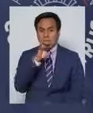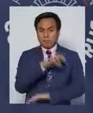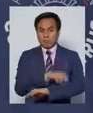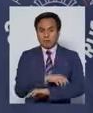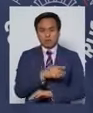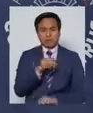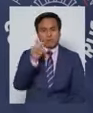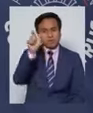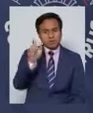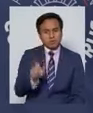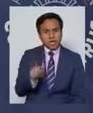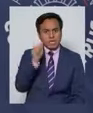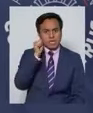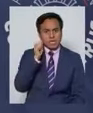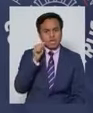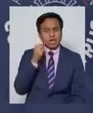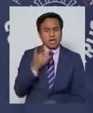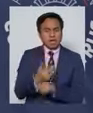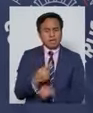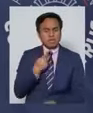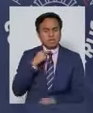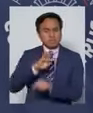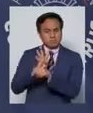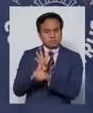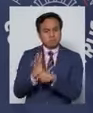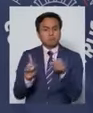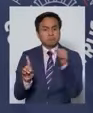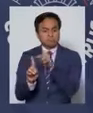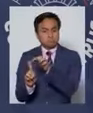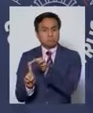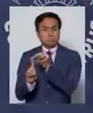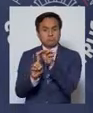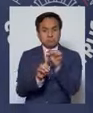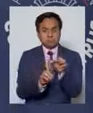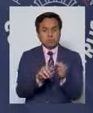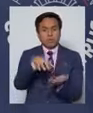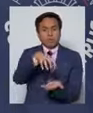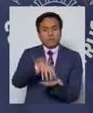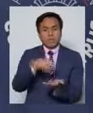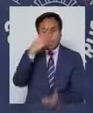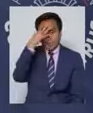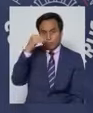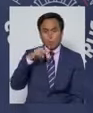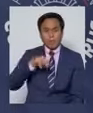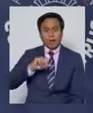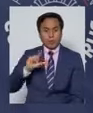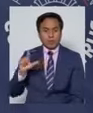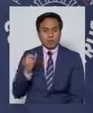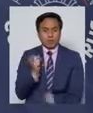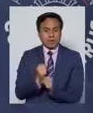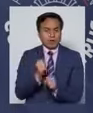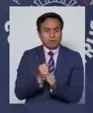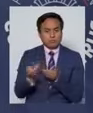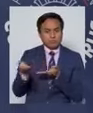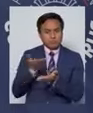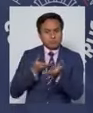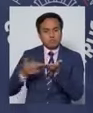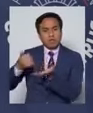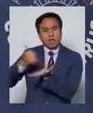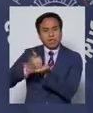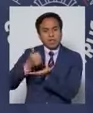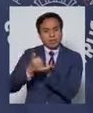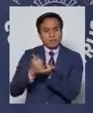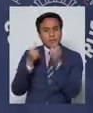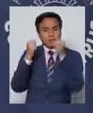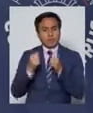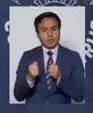encontrado a una persona en el día de ayer, COVID positivo. Hoy día se encuentra en la comuna de Macul, trabajando de mano a mano con el alcalde